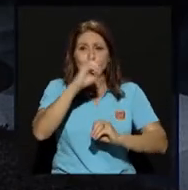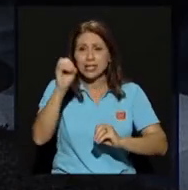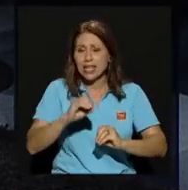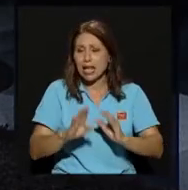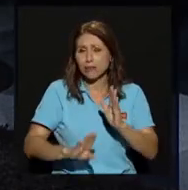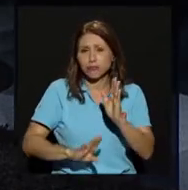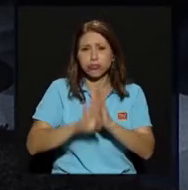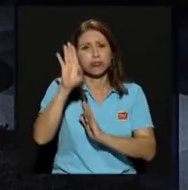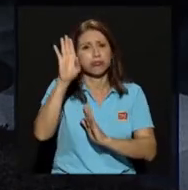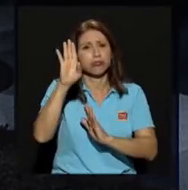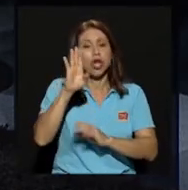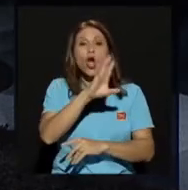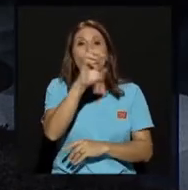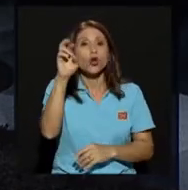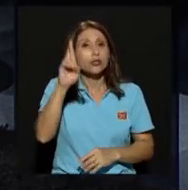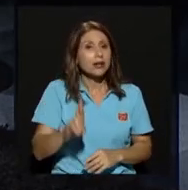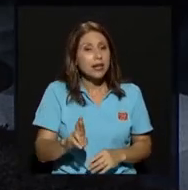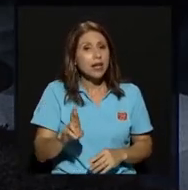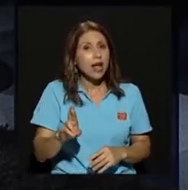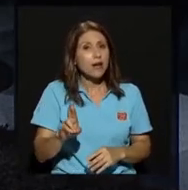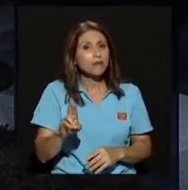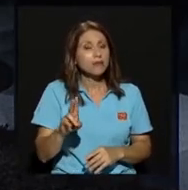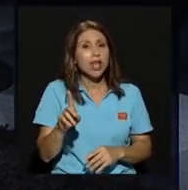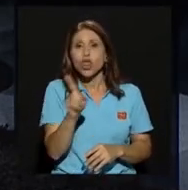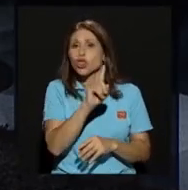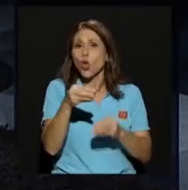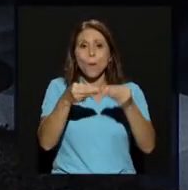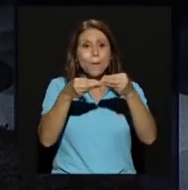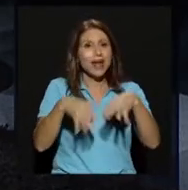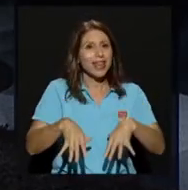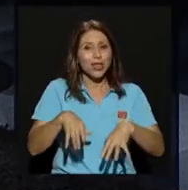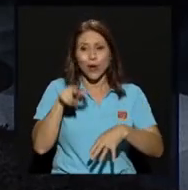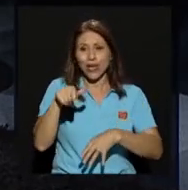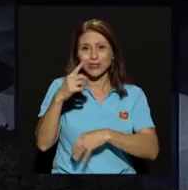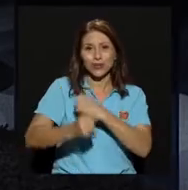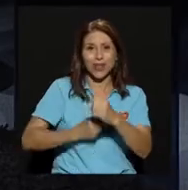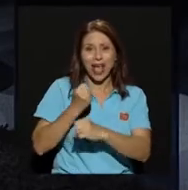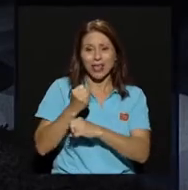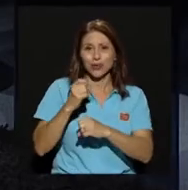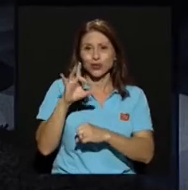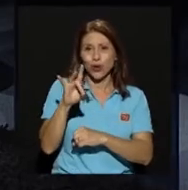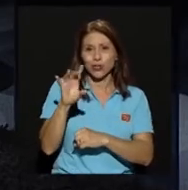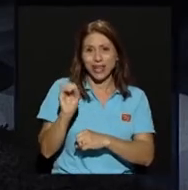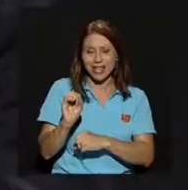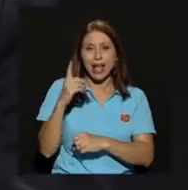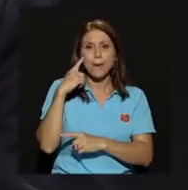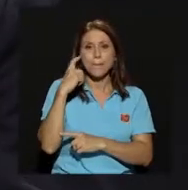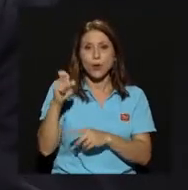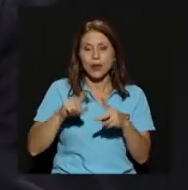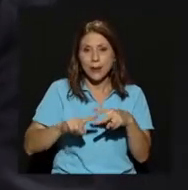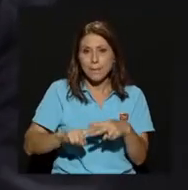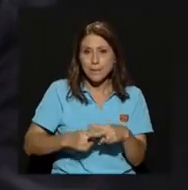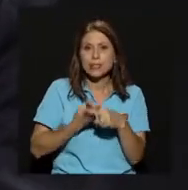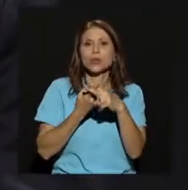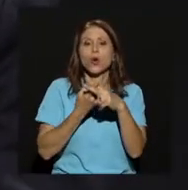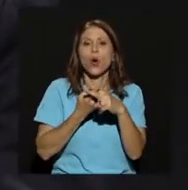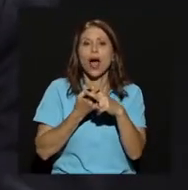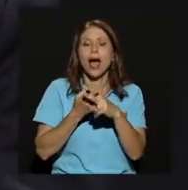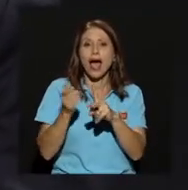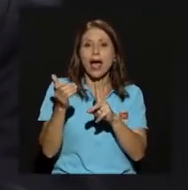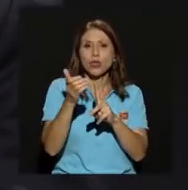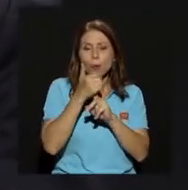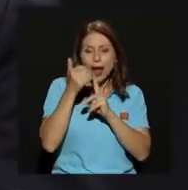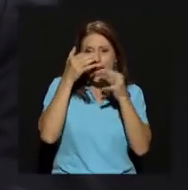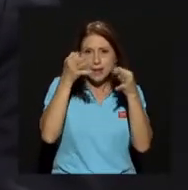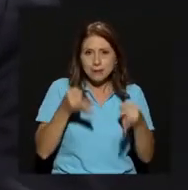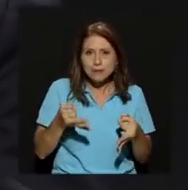y costa rica sin embargo no perdió la década de los 80 porque empezó a tener una serie de medidas a tomar una serie